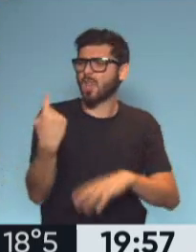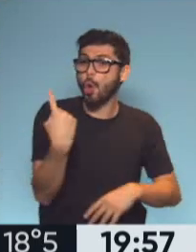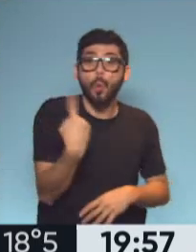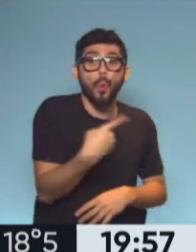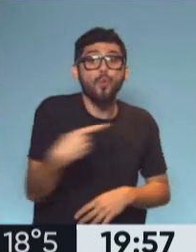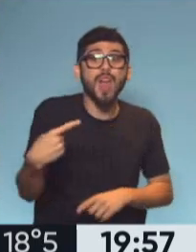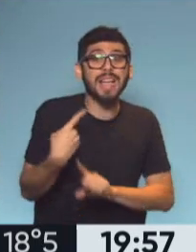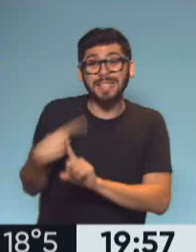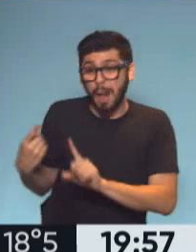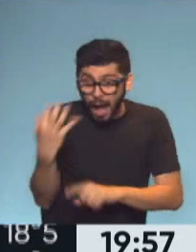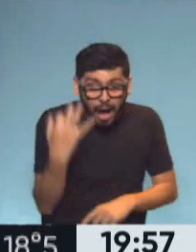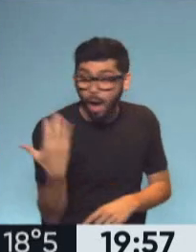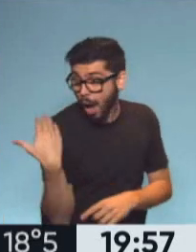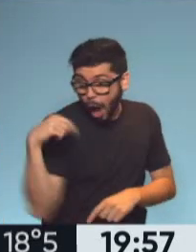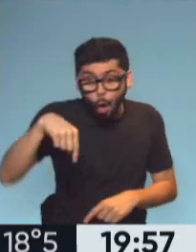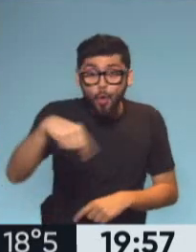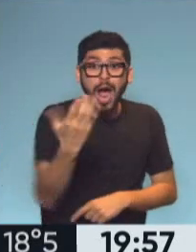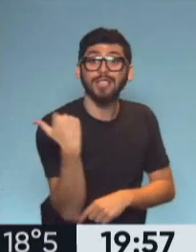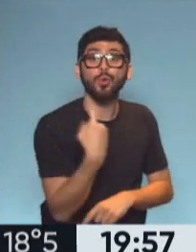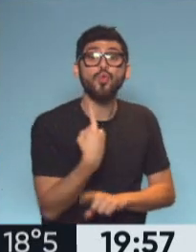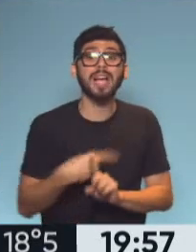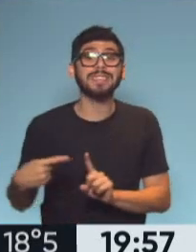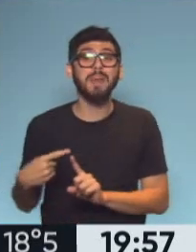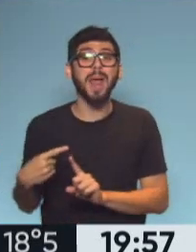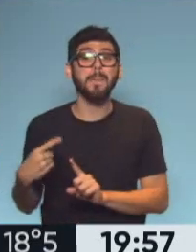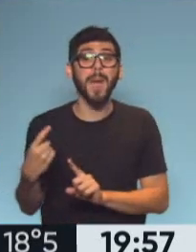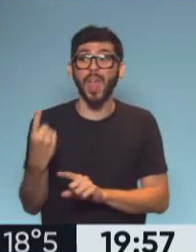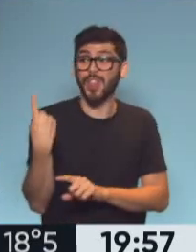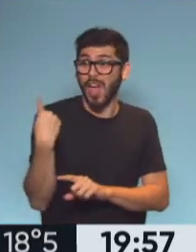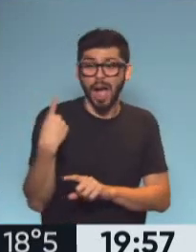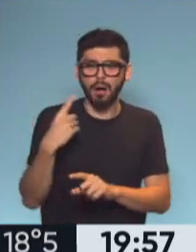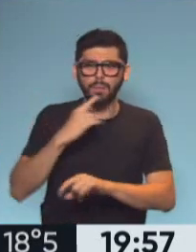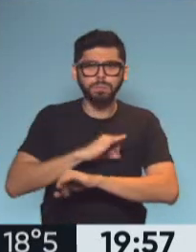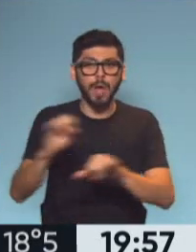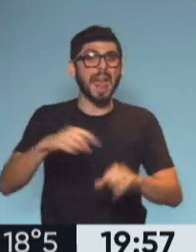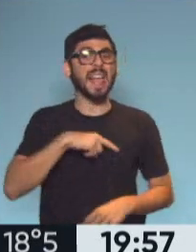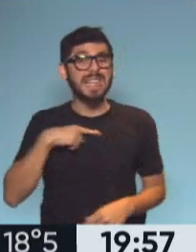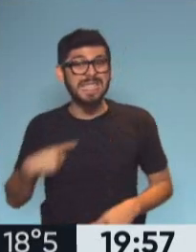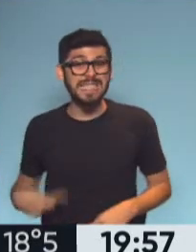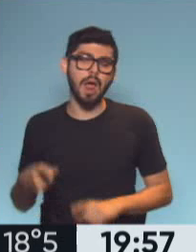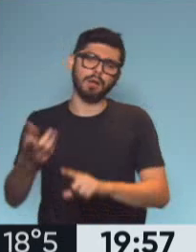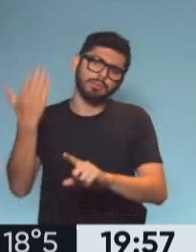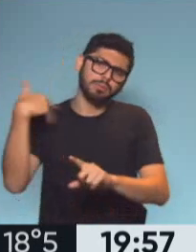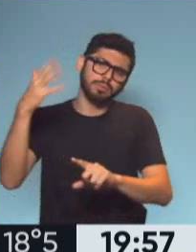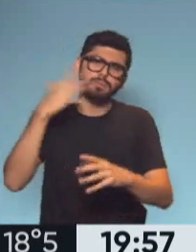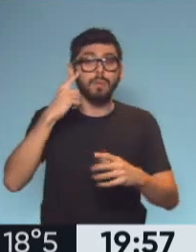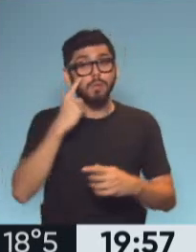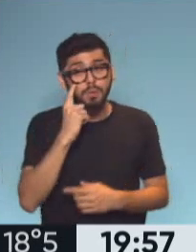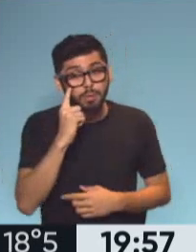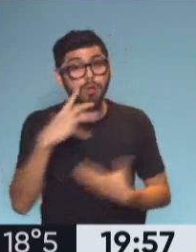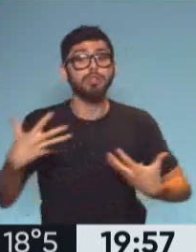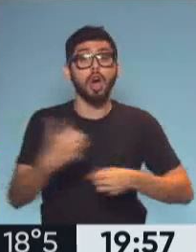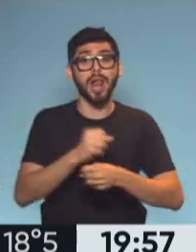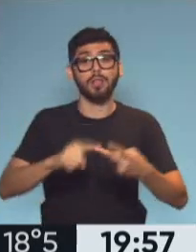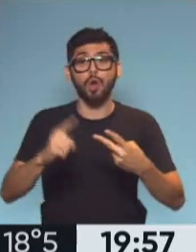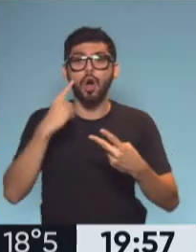media. Ahora, hace poquitito. Cuando desde China venían diciendo que los medios de transporte, los